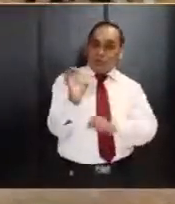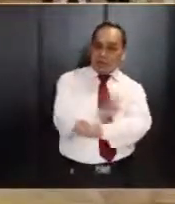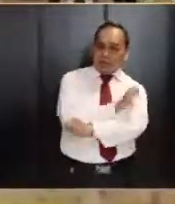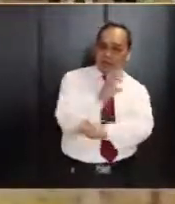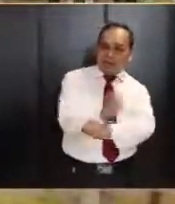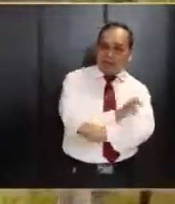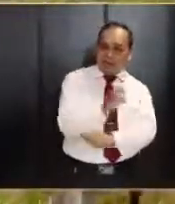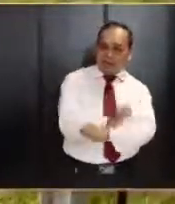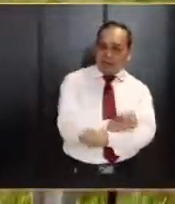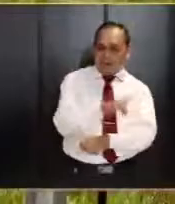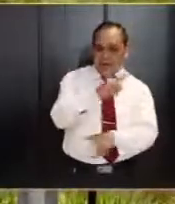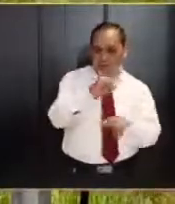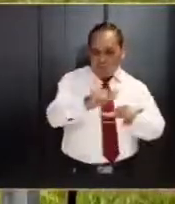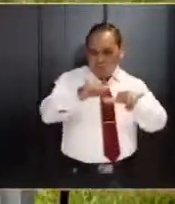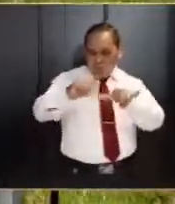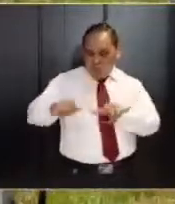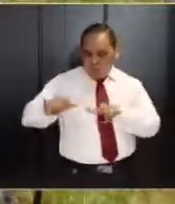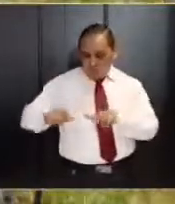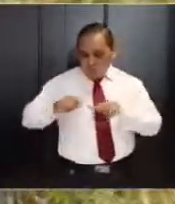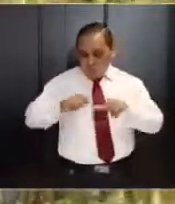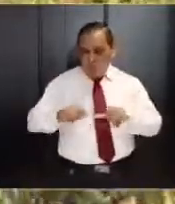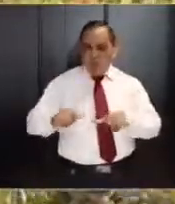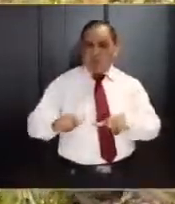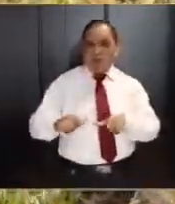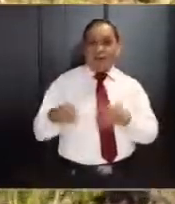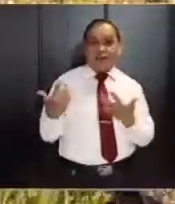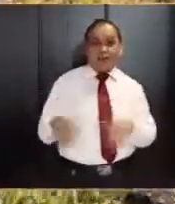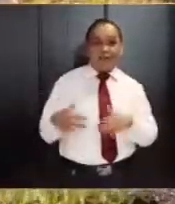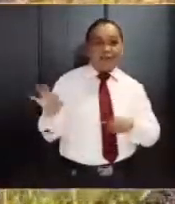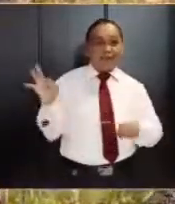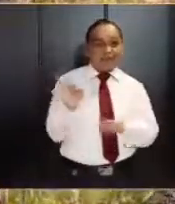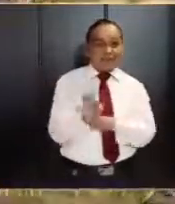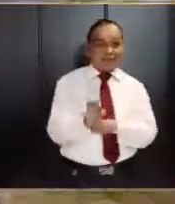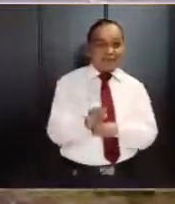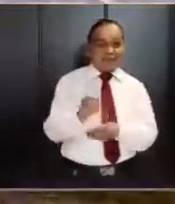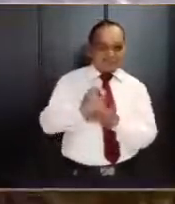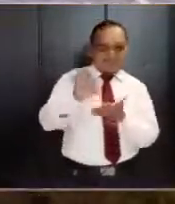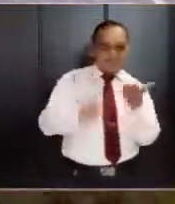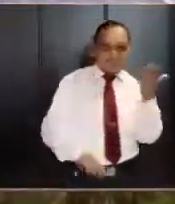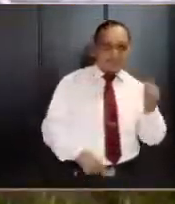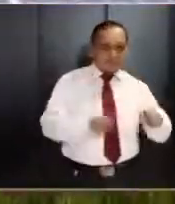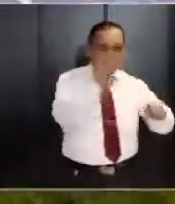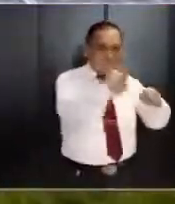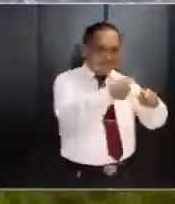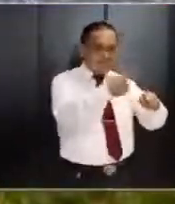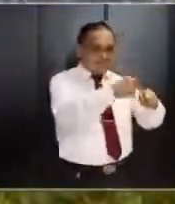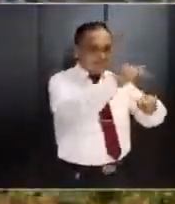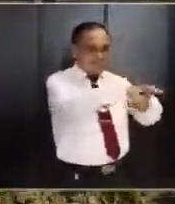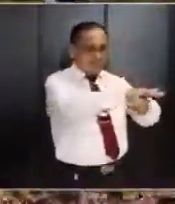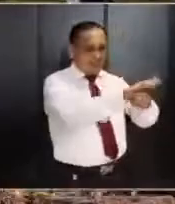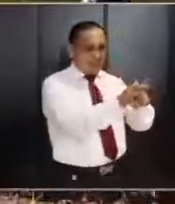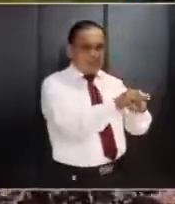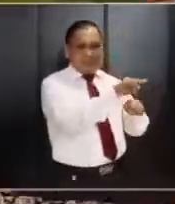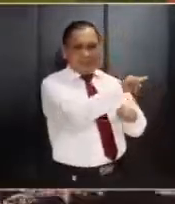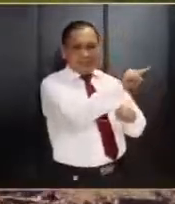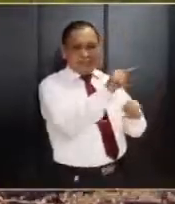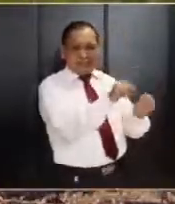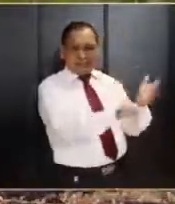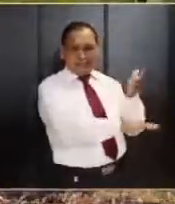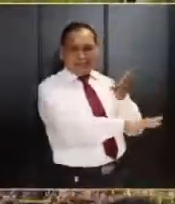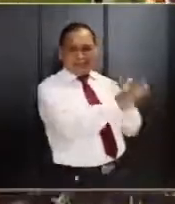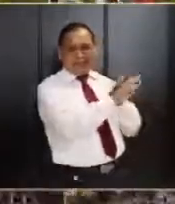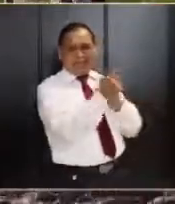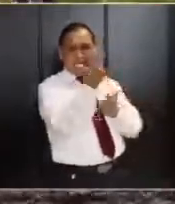de energía eléctrica. Hoy por hoy sabemos lo que pasó con el COVID, cómo pues estamos en una